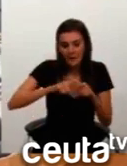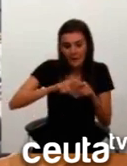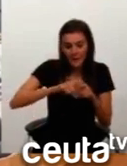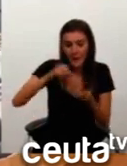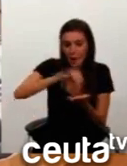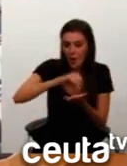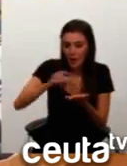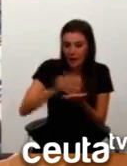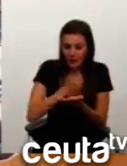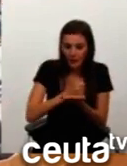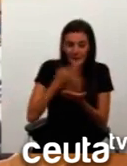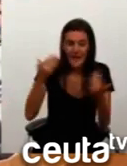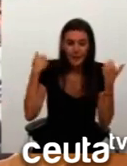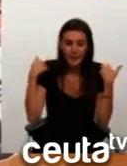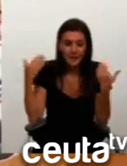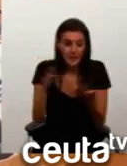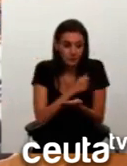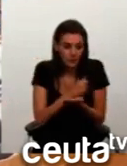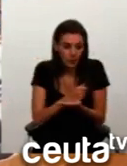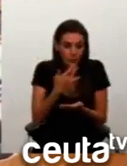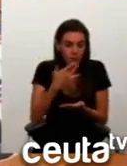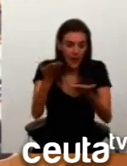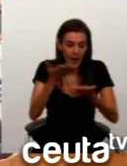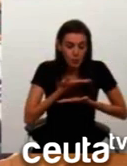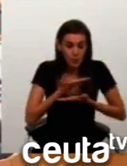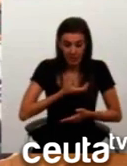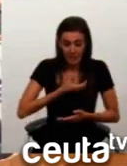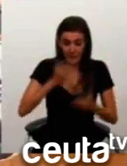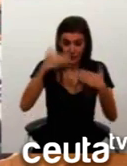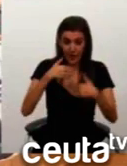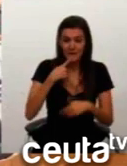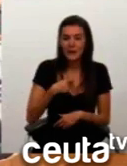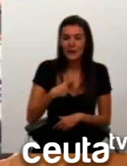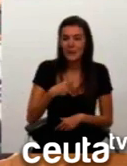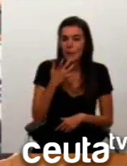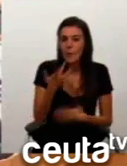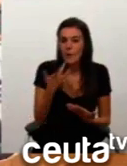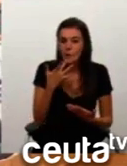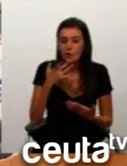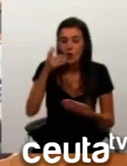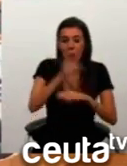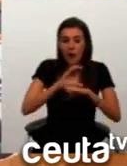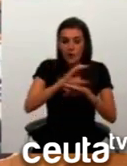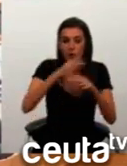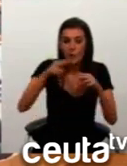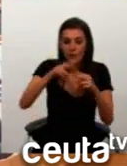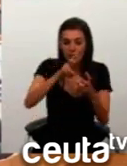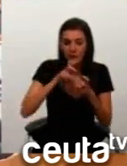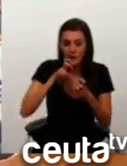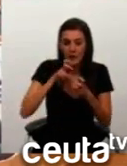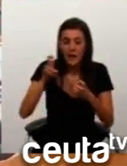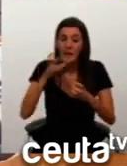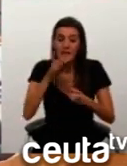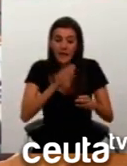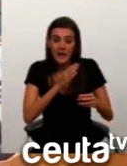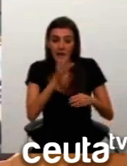local. Tenemos competencias que no tienen los ayuntamientos. Si no, dígame usted por qué cuando yo voy al Consejo de Política Fiscal y Financiera no